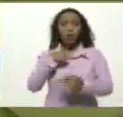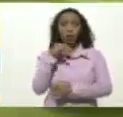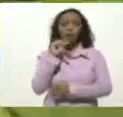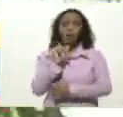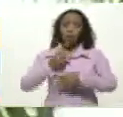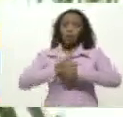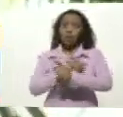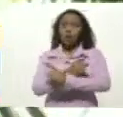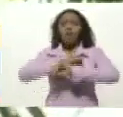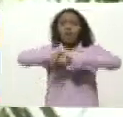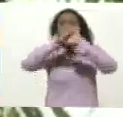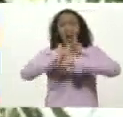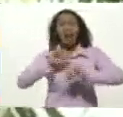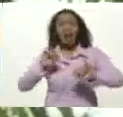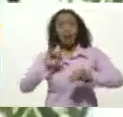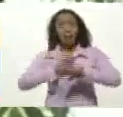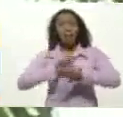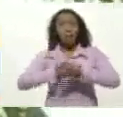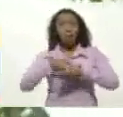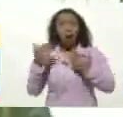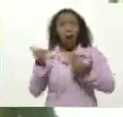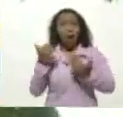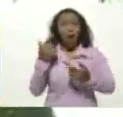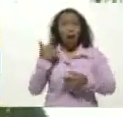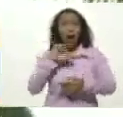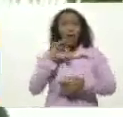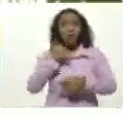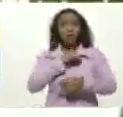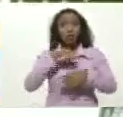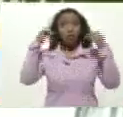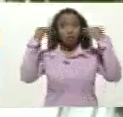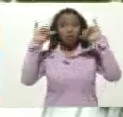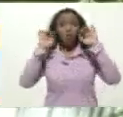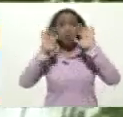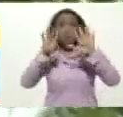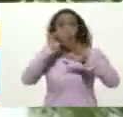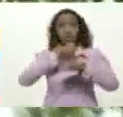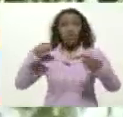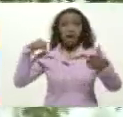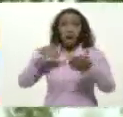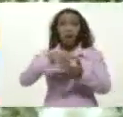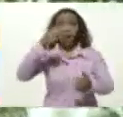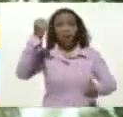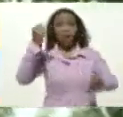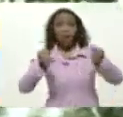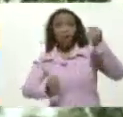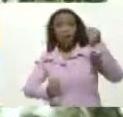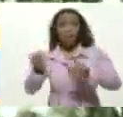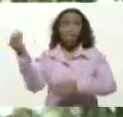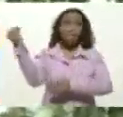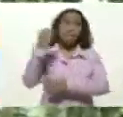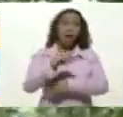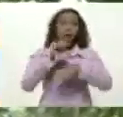nerviosa y a la vez feliz porque estamos celebrando los 9 años del golpe de timón más